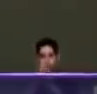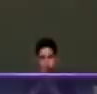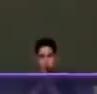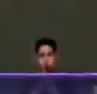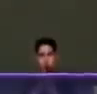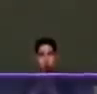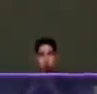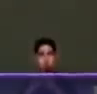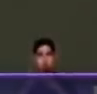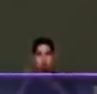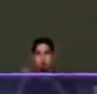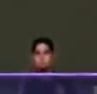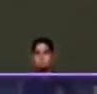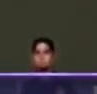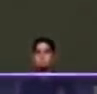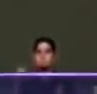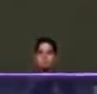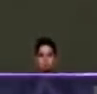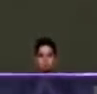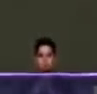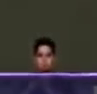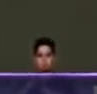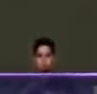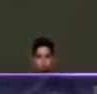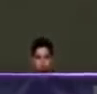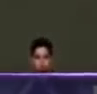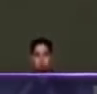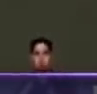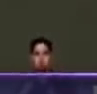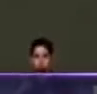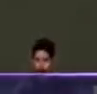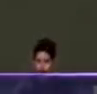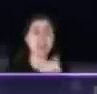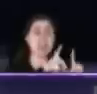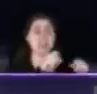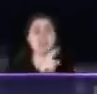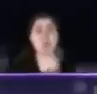miles de puertorriqueños se quedaran sin cobertura